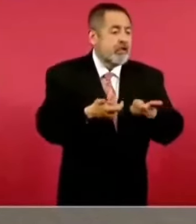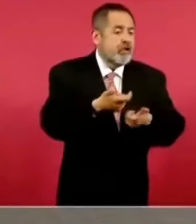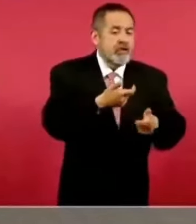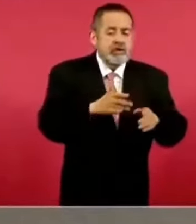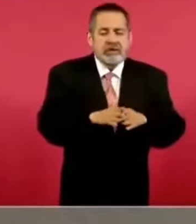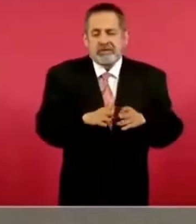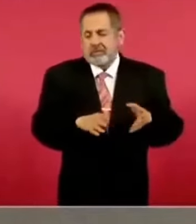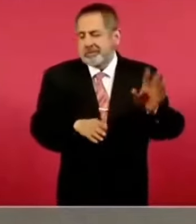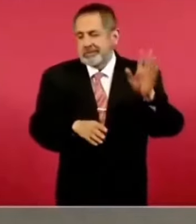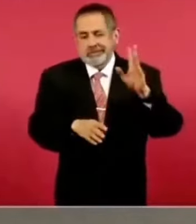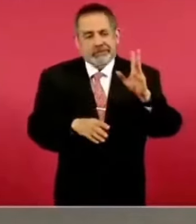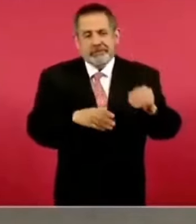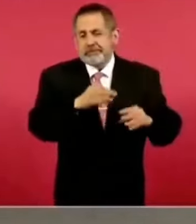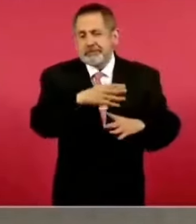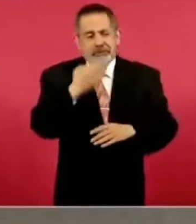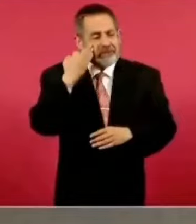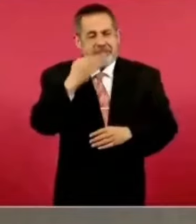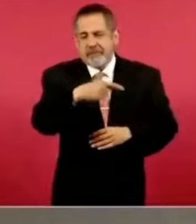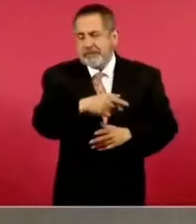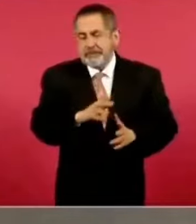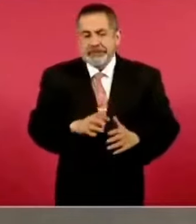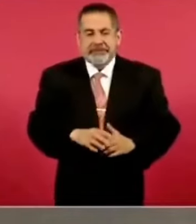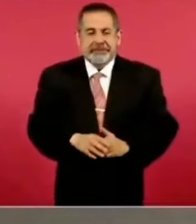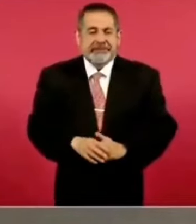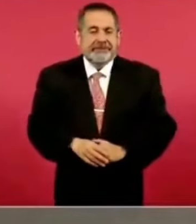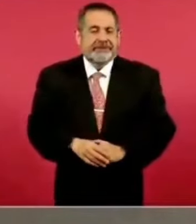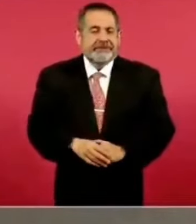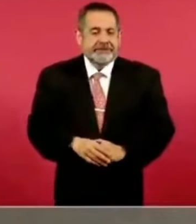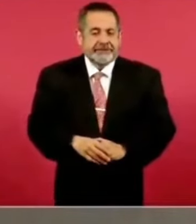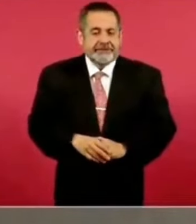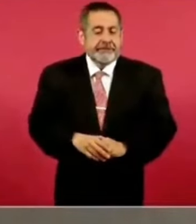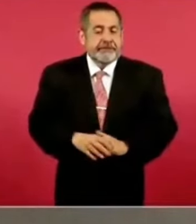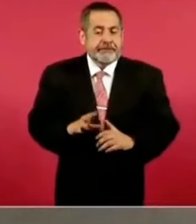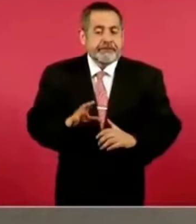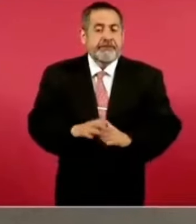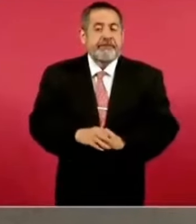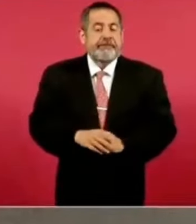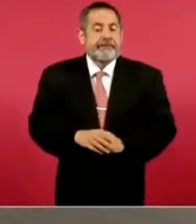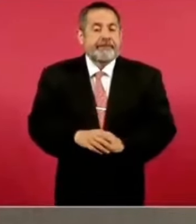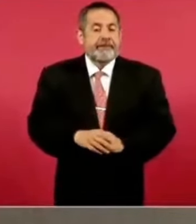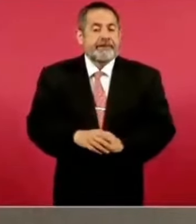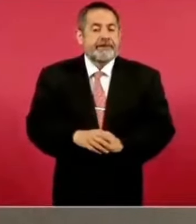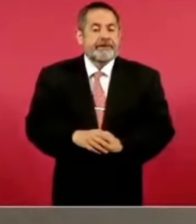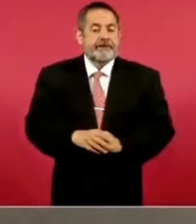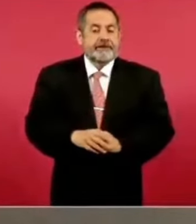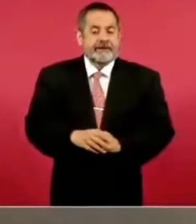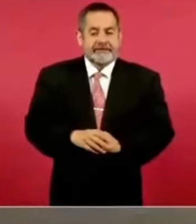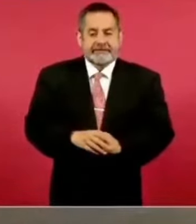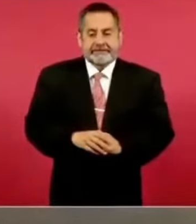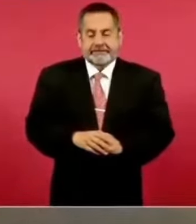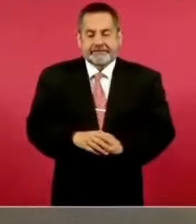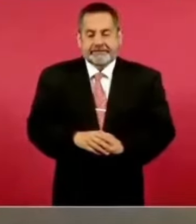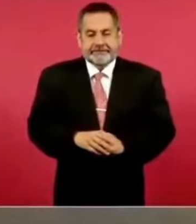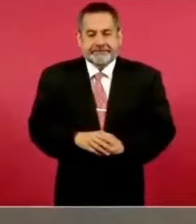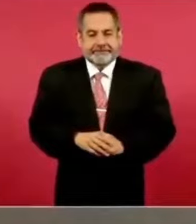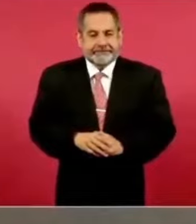se lleva mucho tiempo en eso. Bueno, en ese caso,